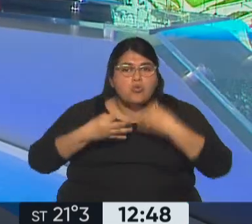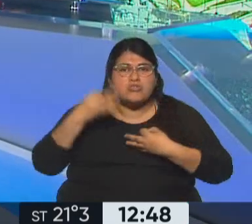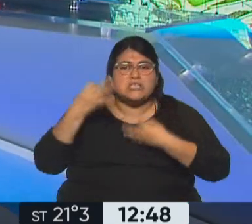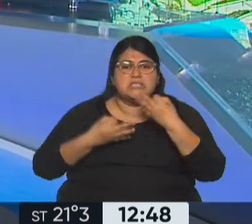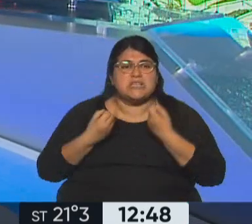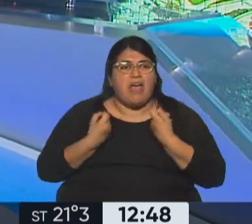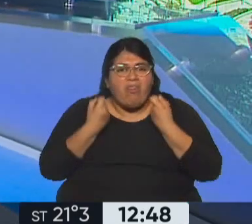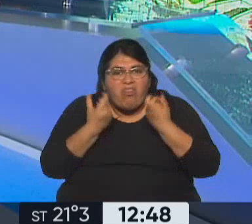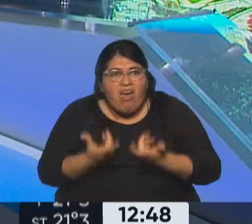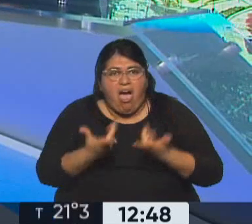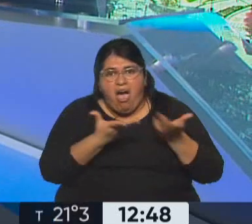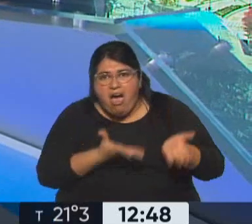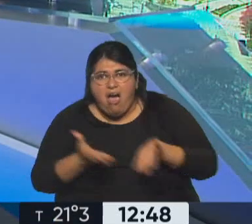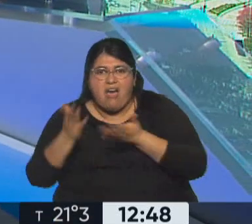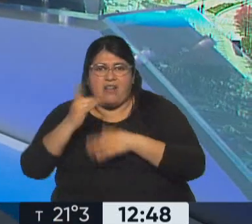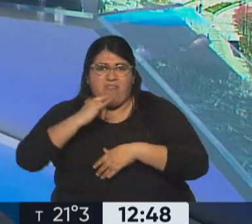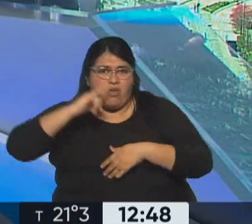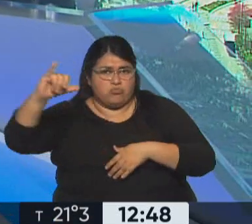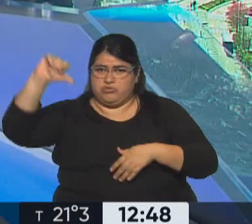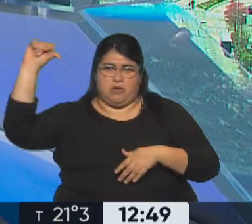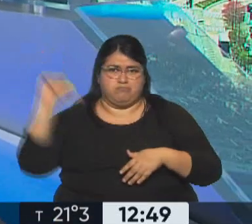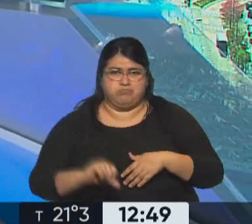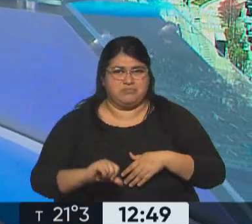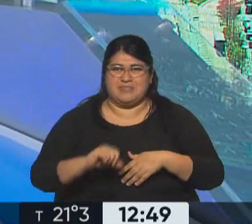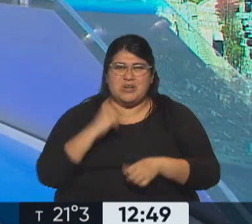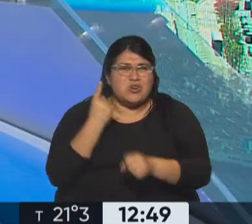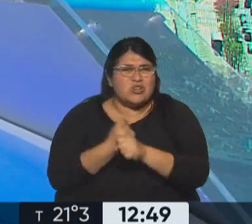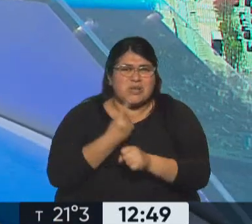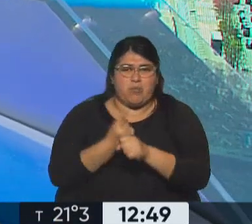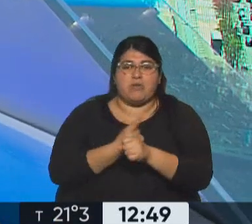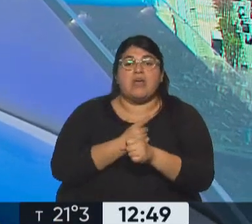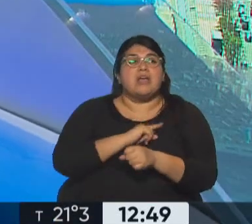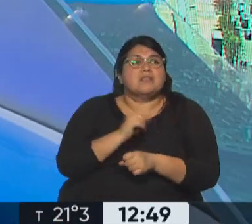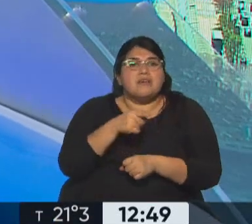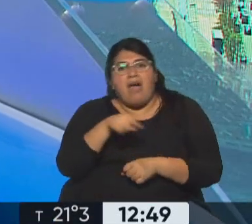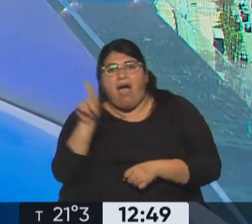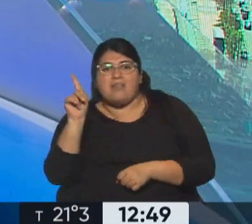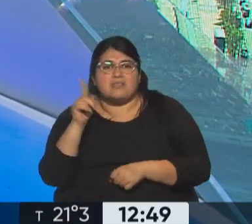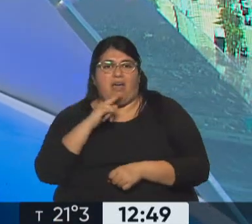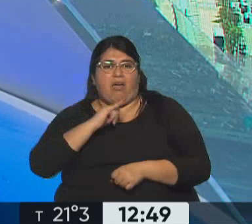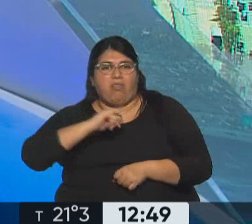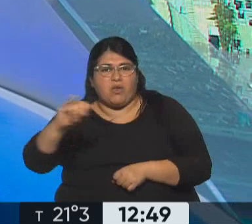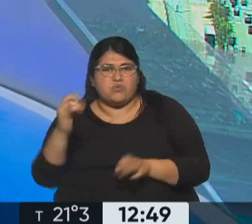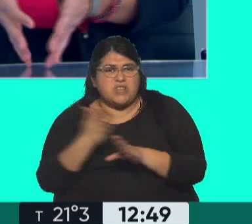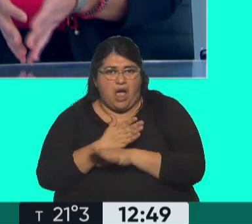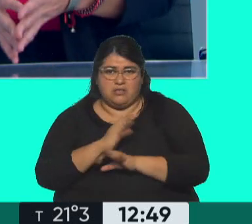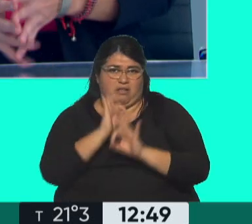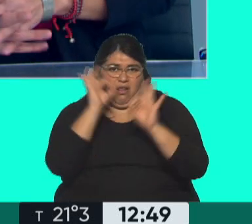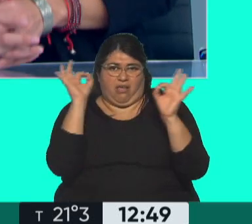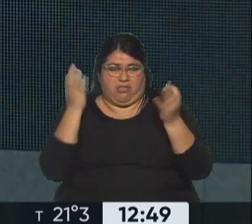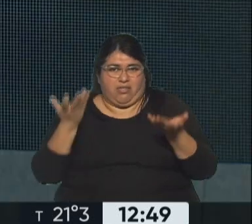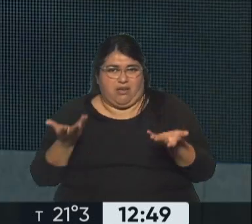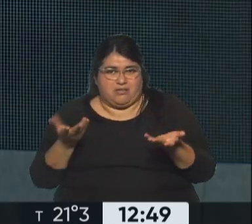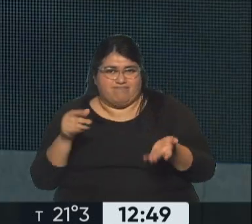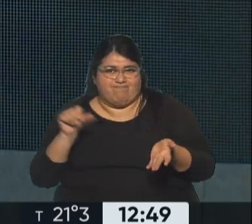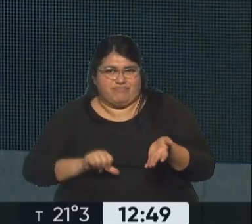brindarle. Entonces, teniendo en cuenta todo esto, no era posible exigirle a Gina que haya hecho la denuncia previa. En una situación de,